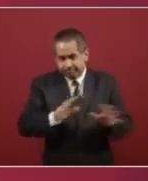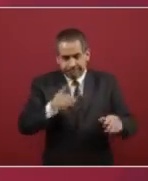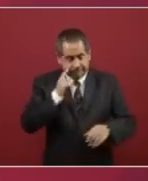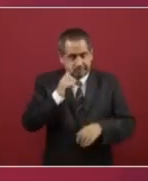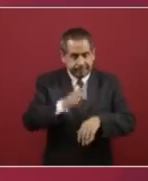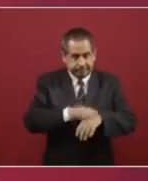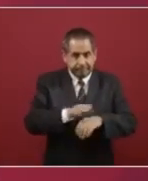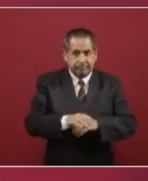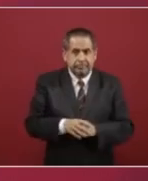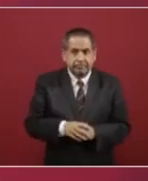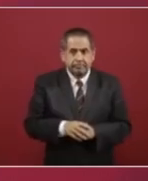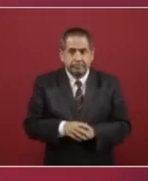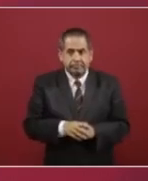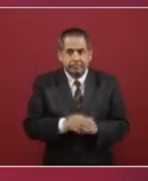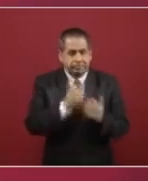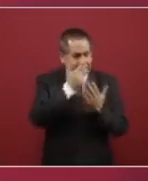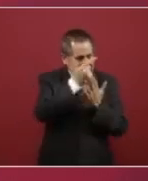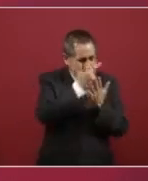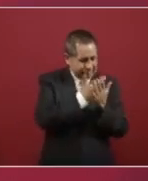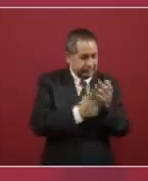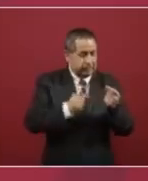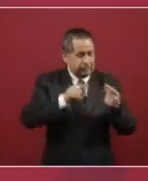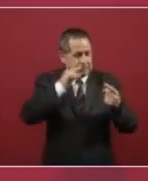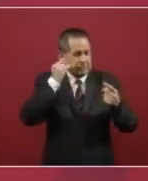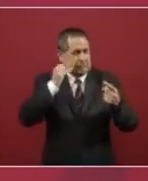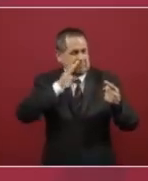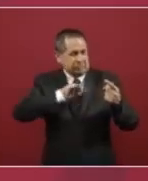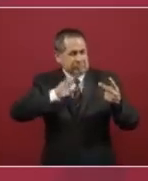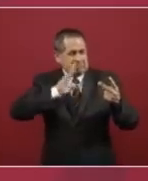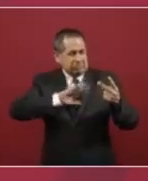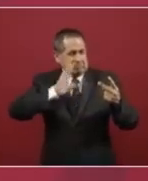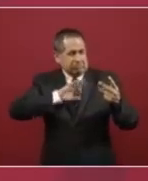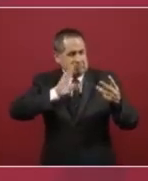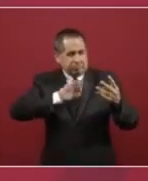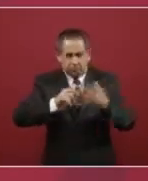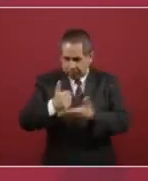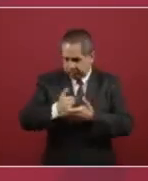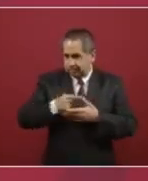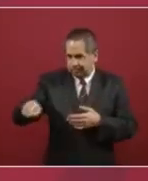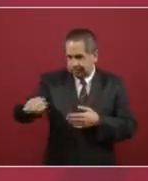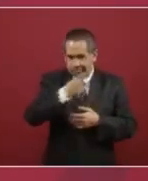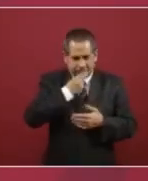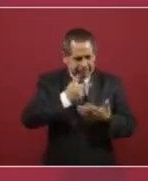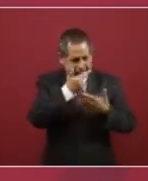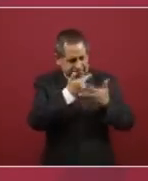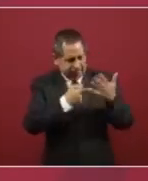Hay que hacer una lista de agravios. O sea, ayúdenme.